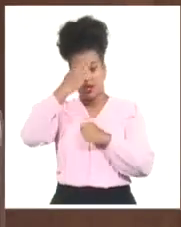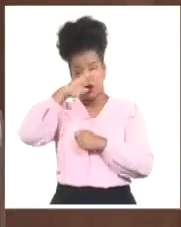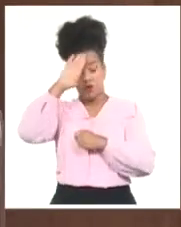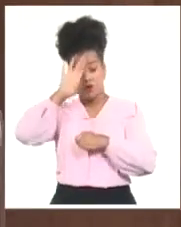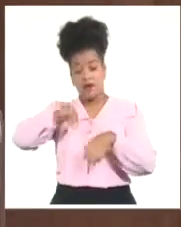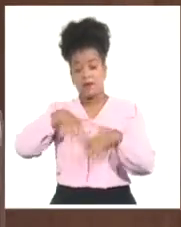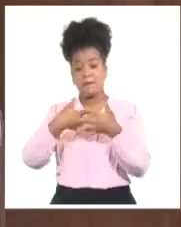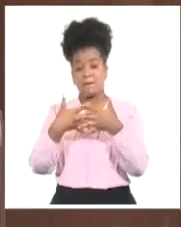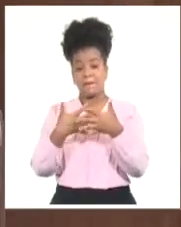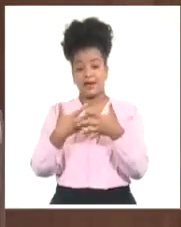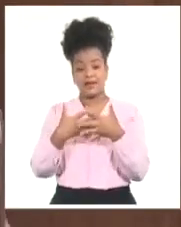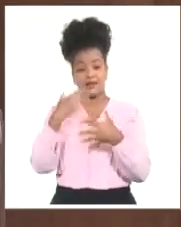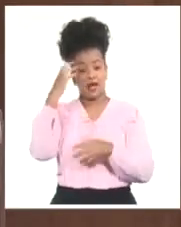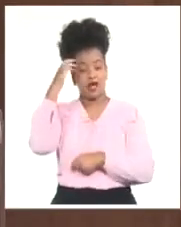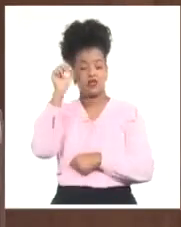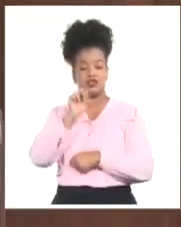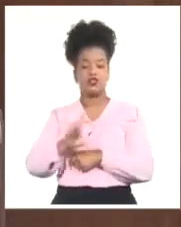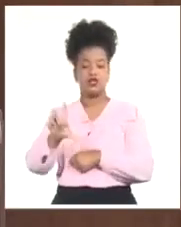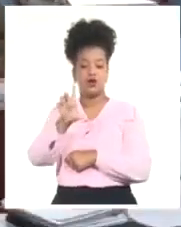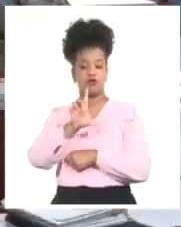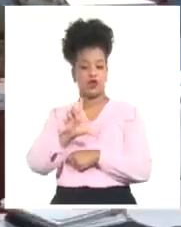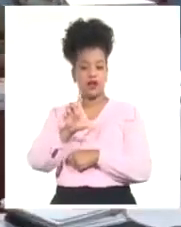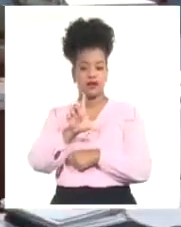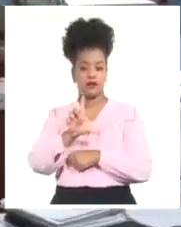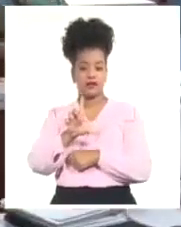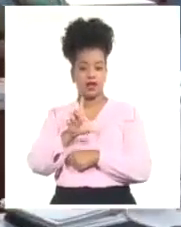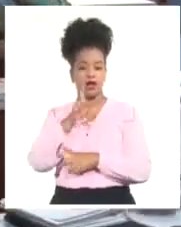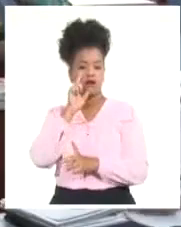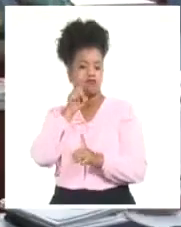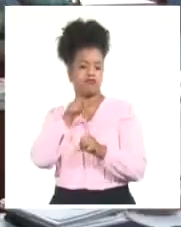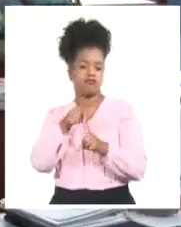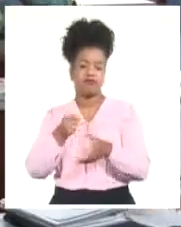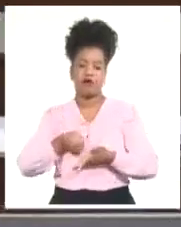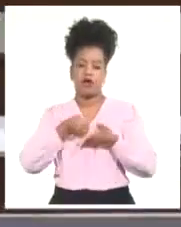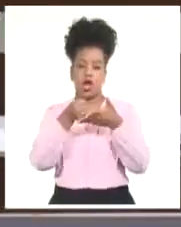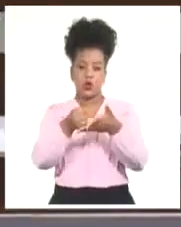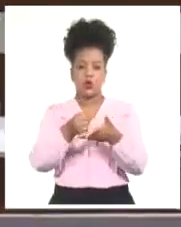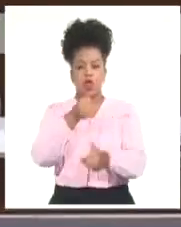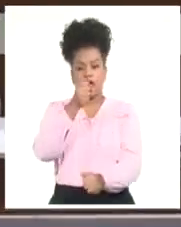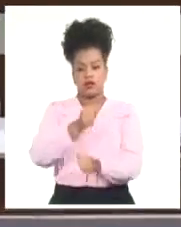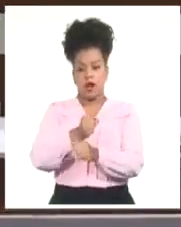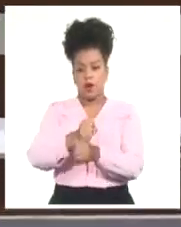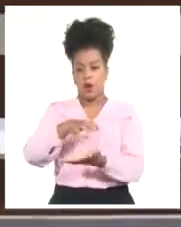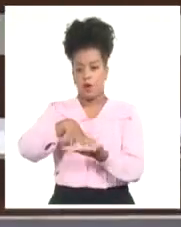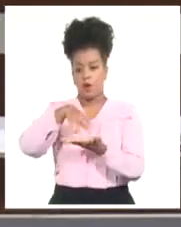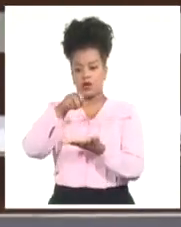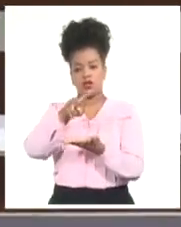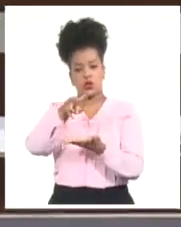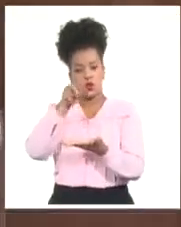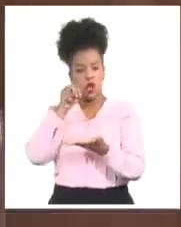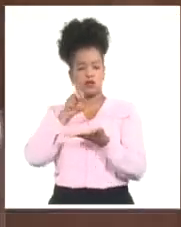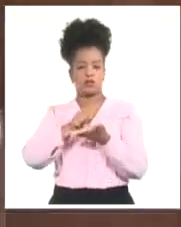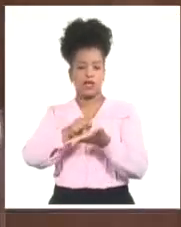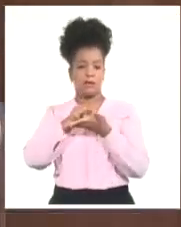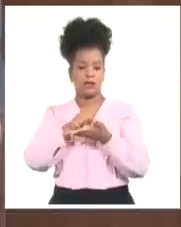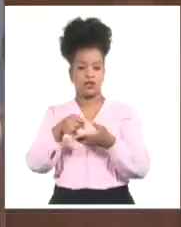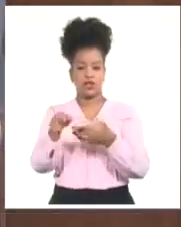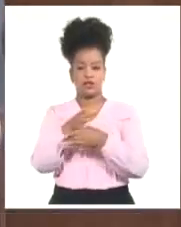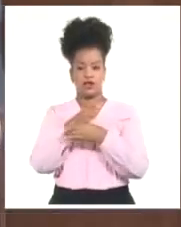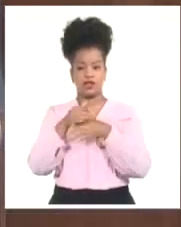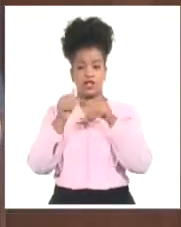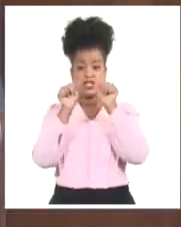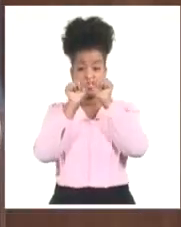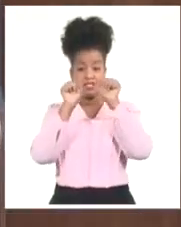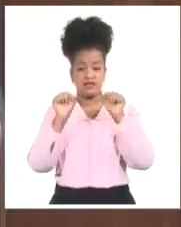estatal socialista en su centro y en función de contribuir a la generación de empleos, bienes y servicios. Este sistema propone